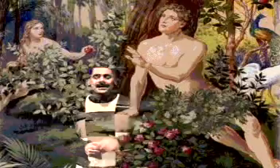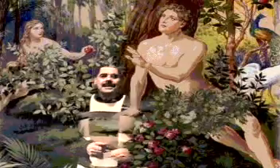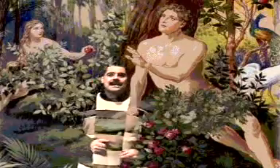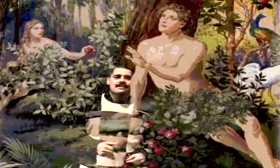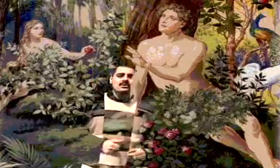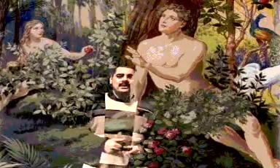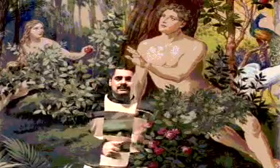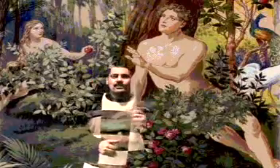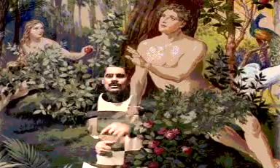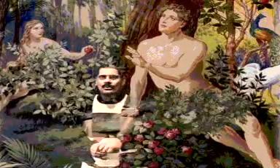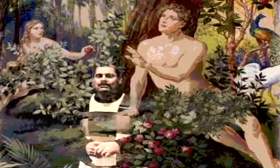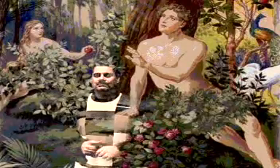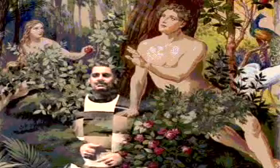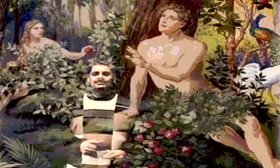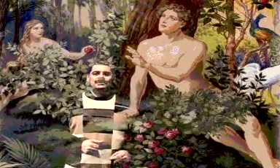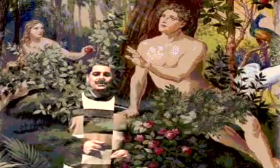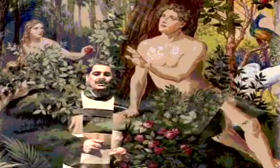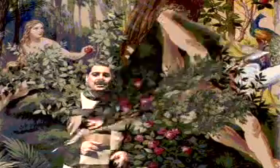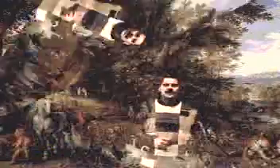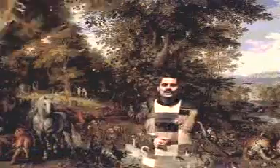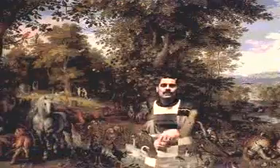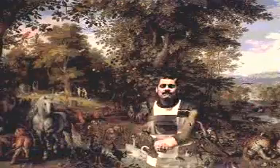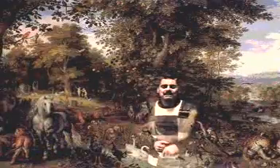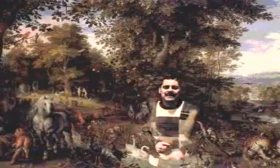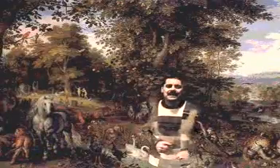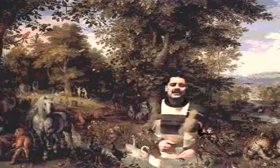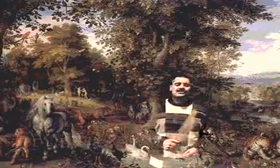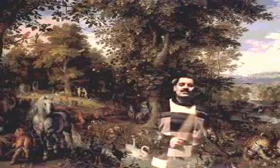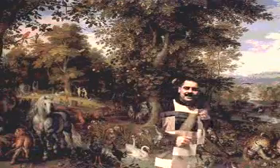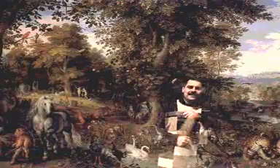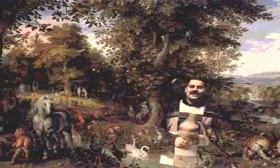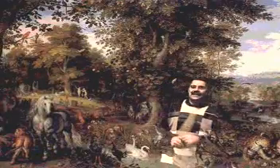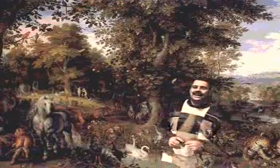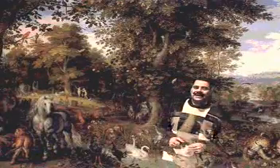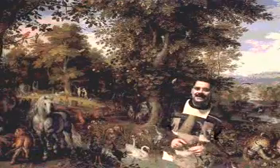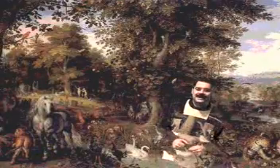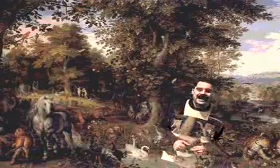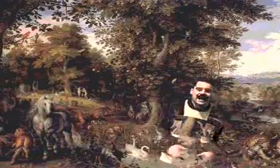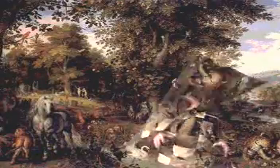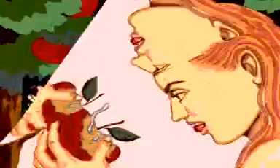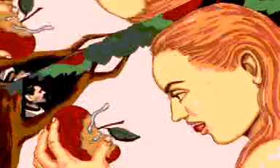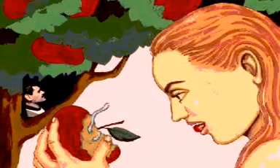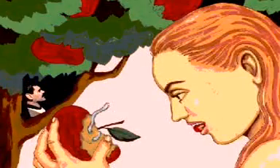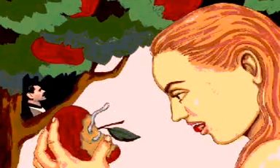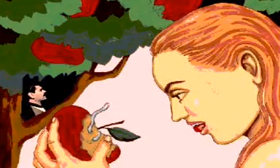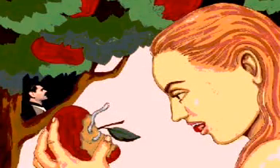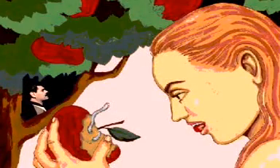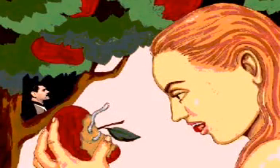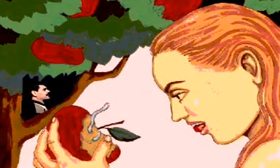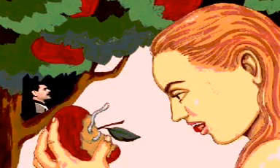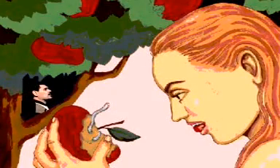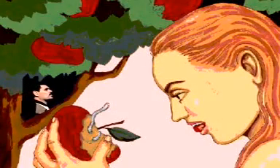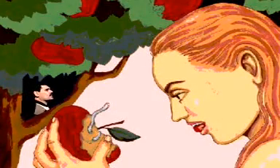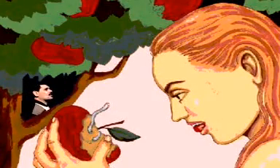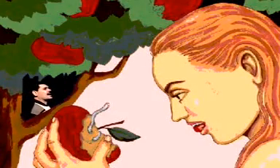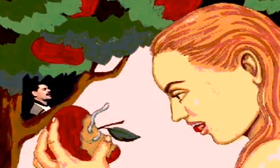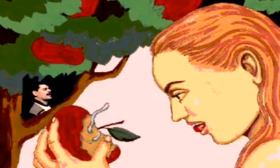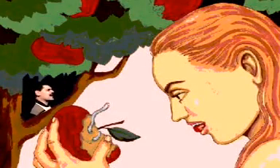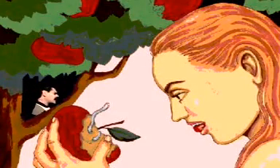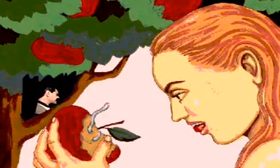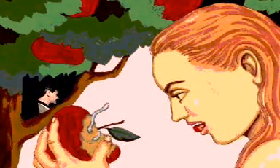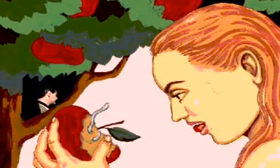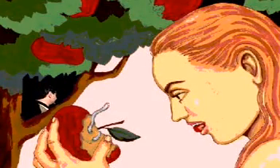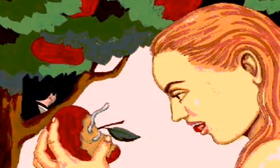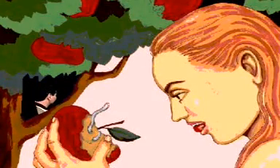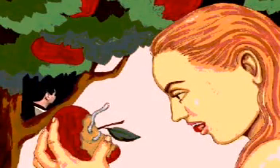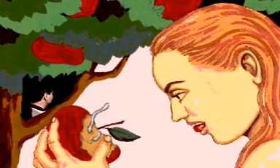él a la mujer formó. Dio un paraíso y vida eterna, hasta que el pecado